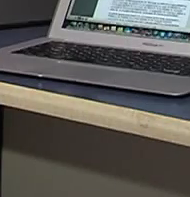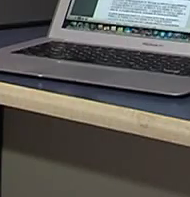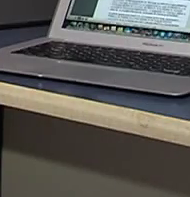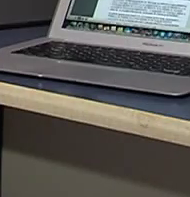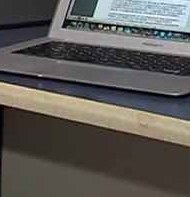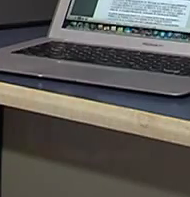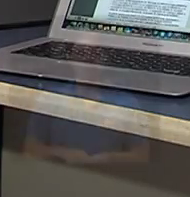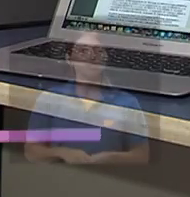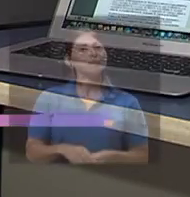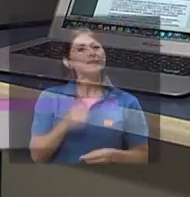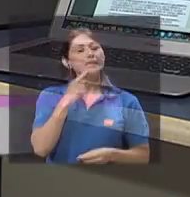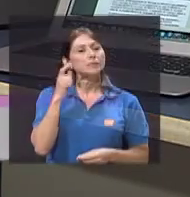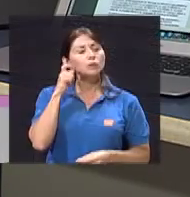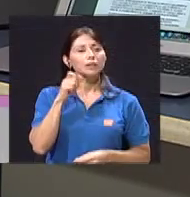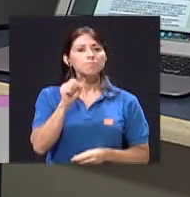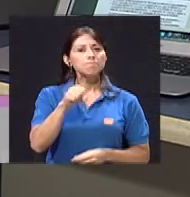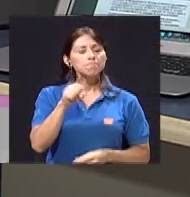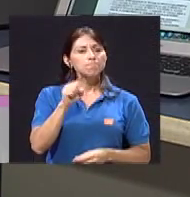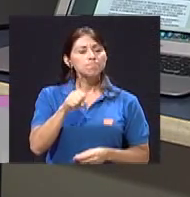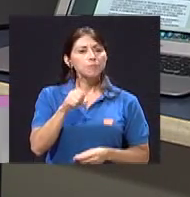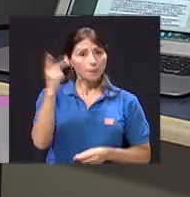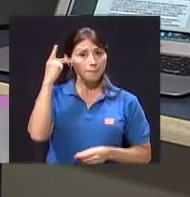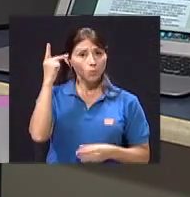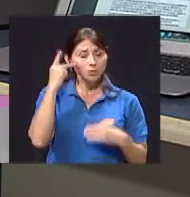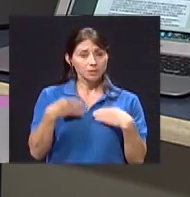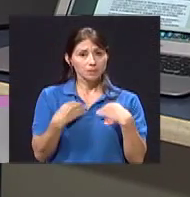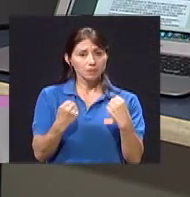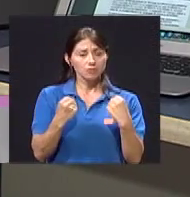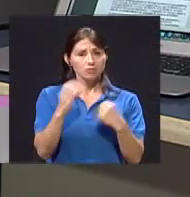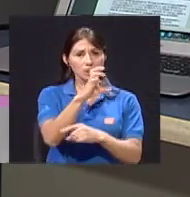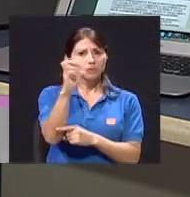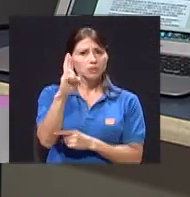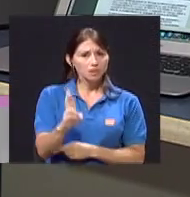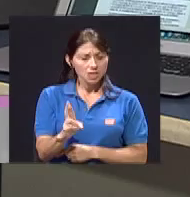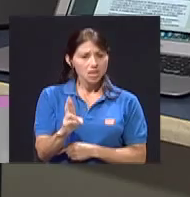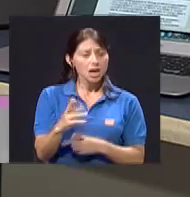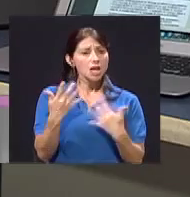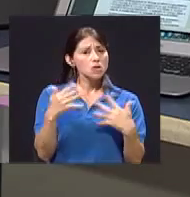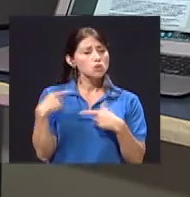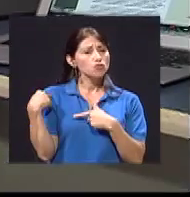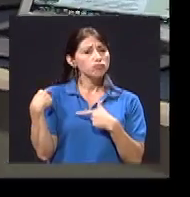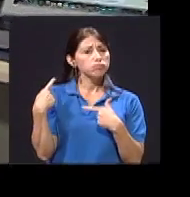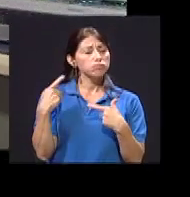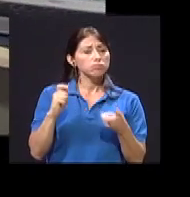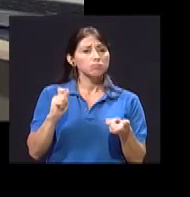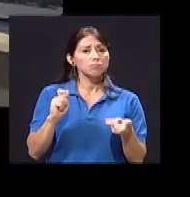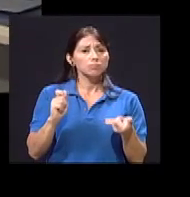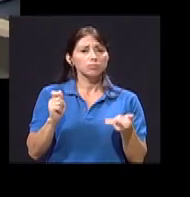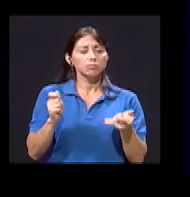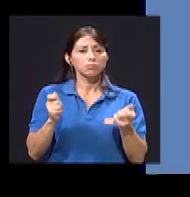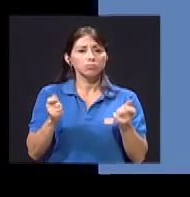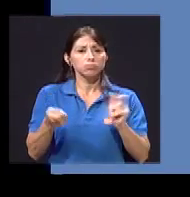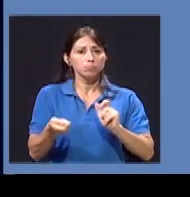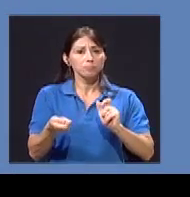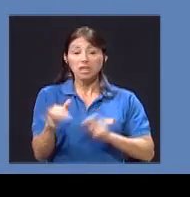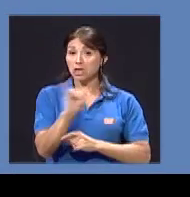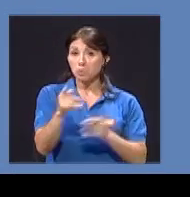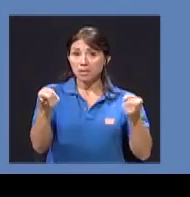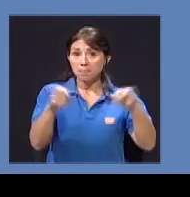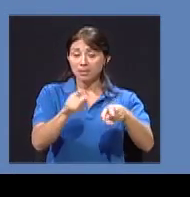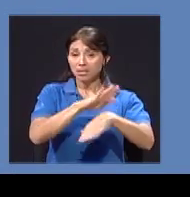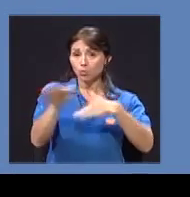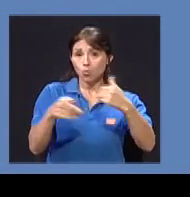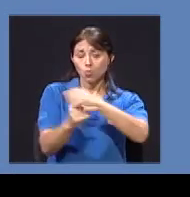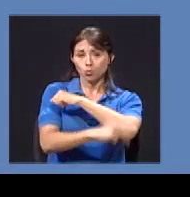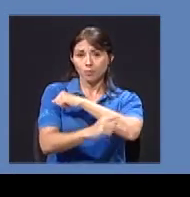Las políticas de salud en Costa Rica han sufrido una transformación, al igual que en el resto de los